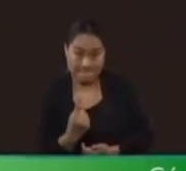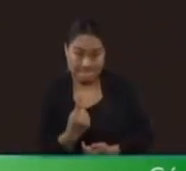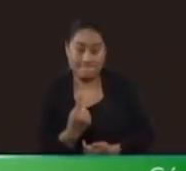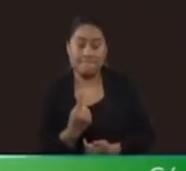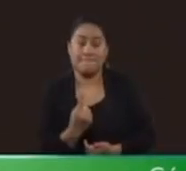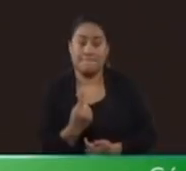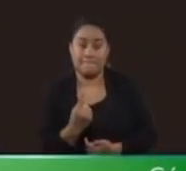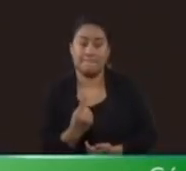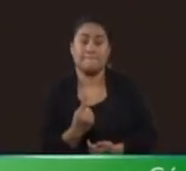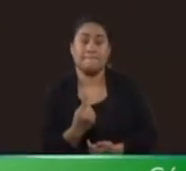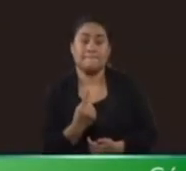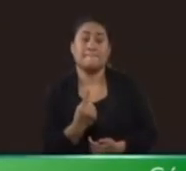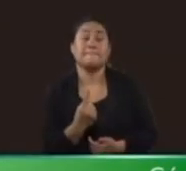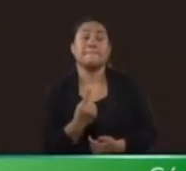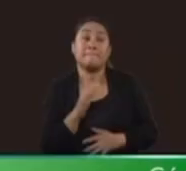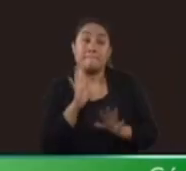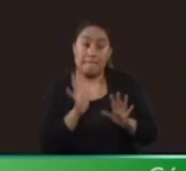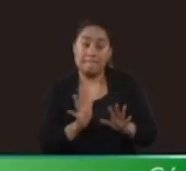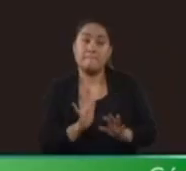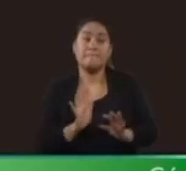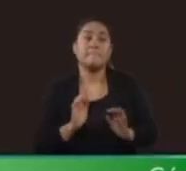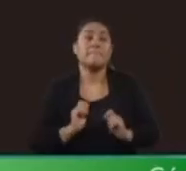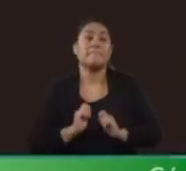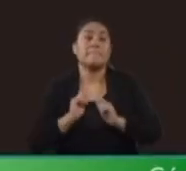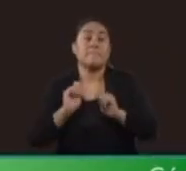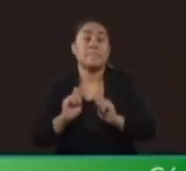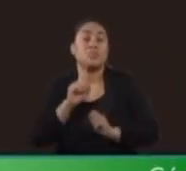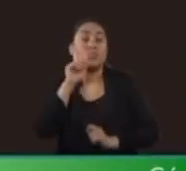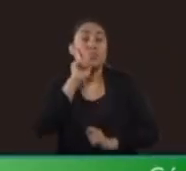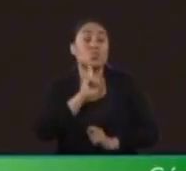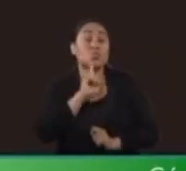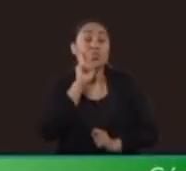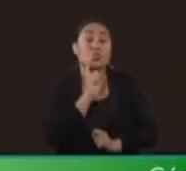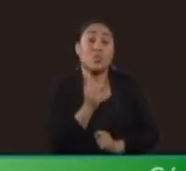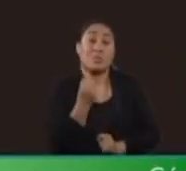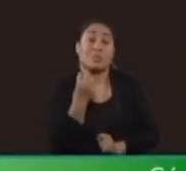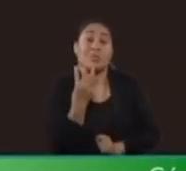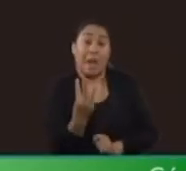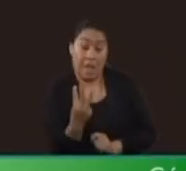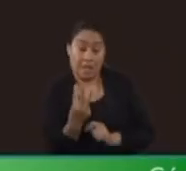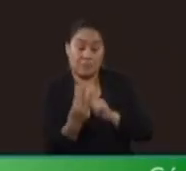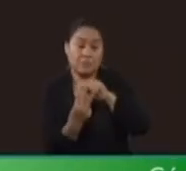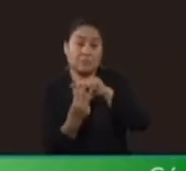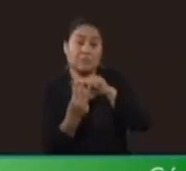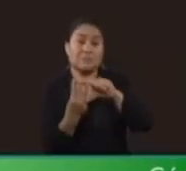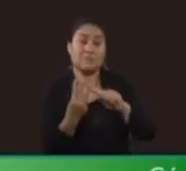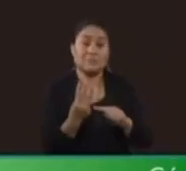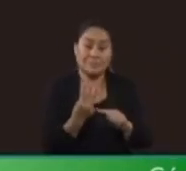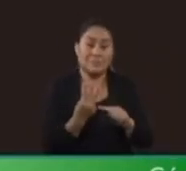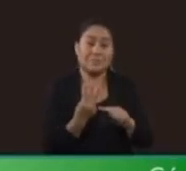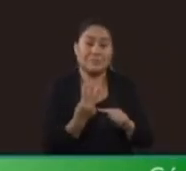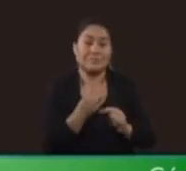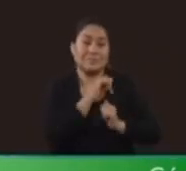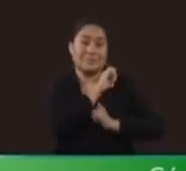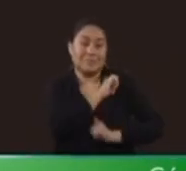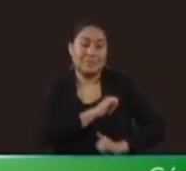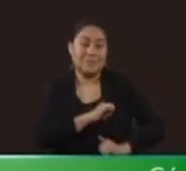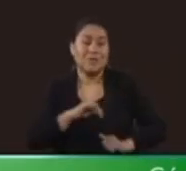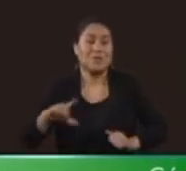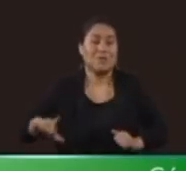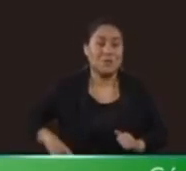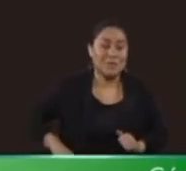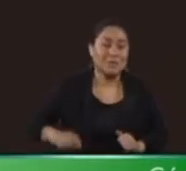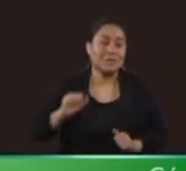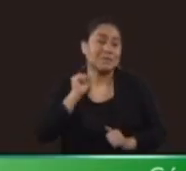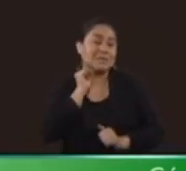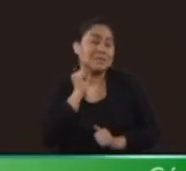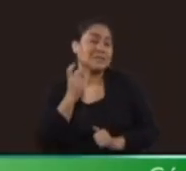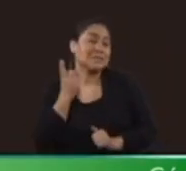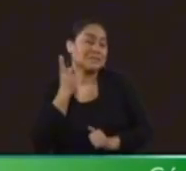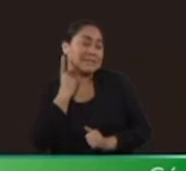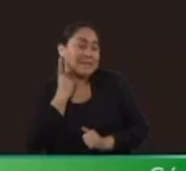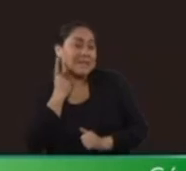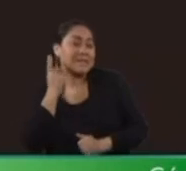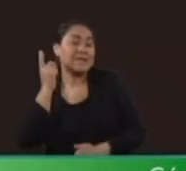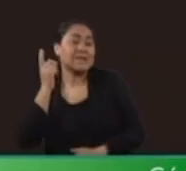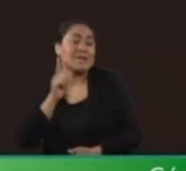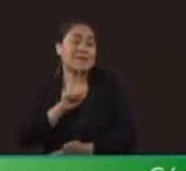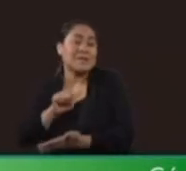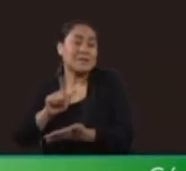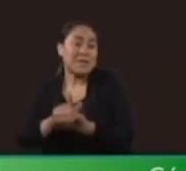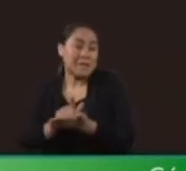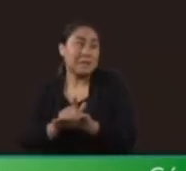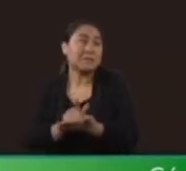presidieron tres mujeres los tres poderes de la unión que nuestros fundadores se imaginaron y